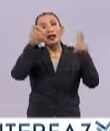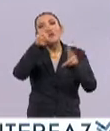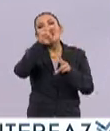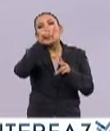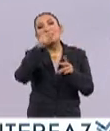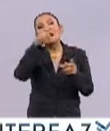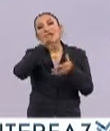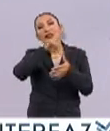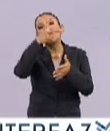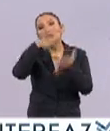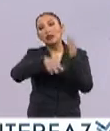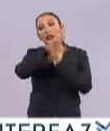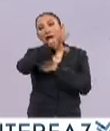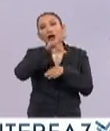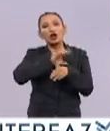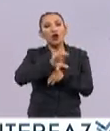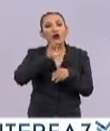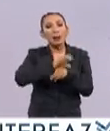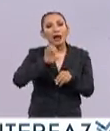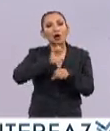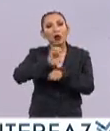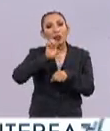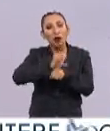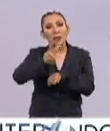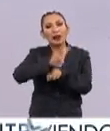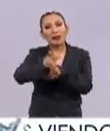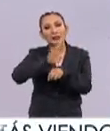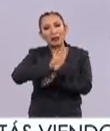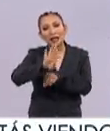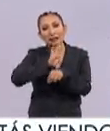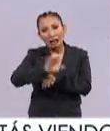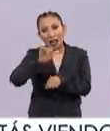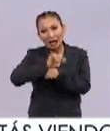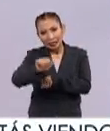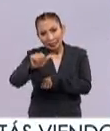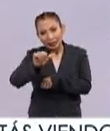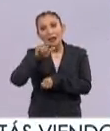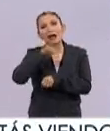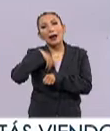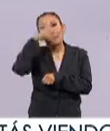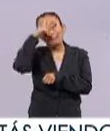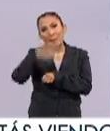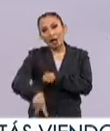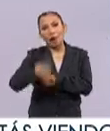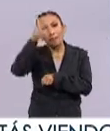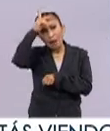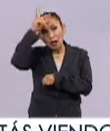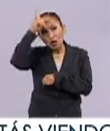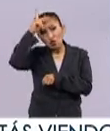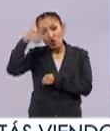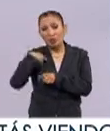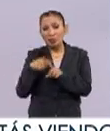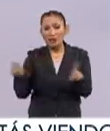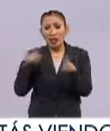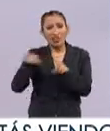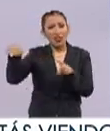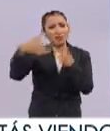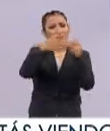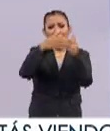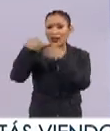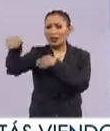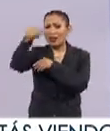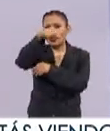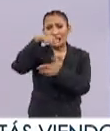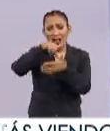Latinoamérica 2018, Colombia, Ecuador, Venezuela, Brasil, Argentina, México, Perú, los diferentes buques de